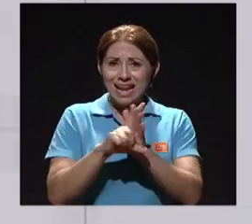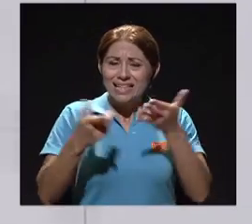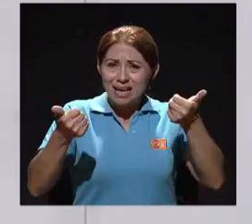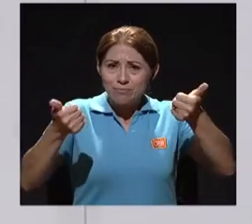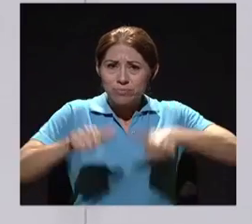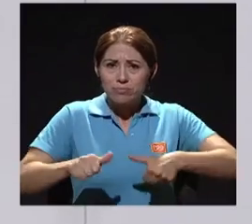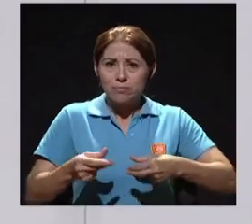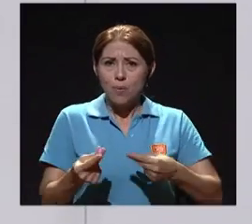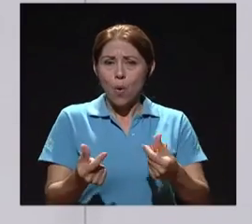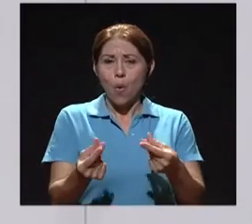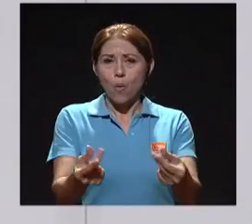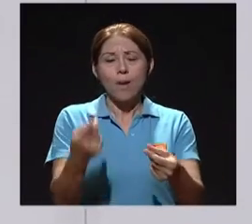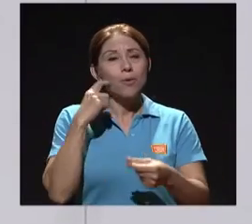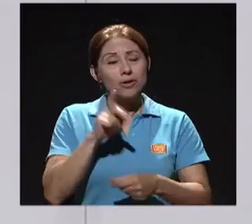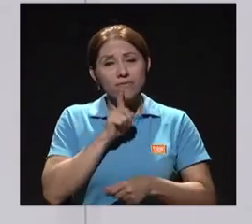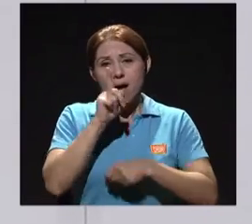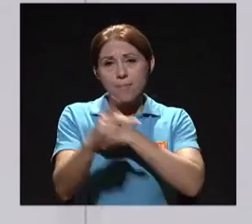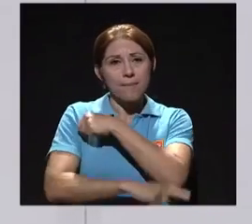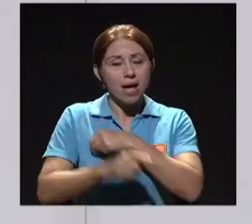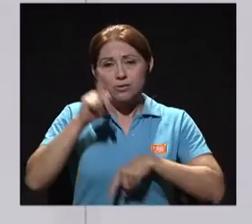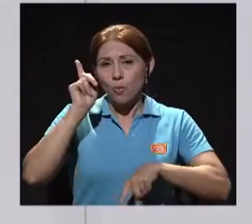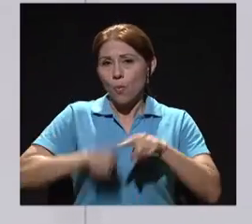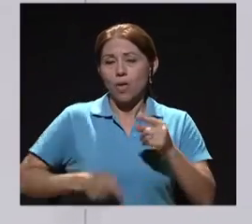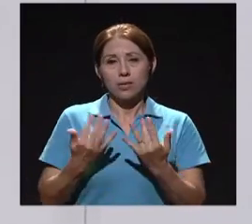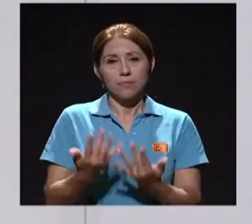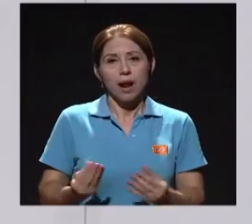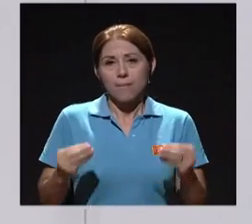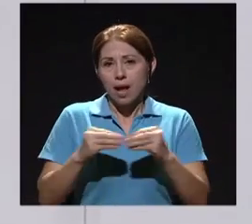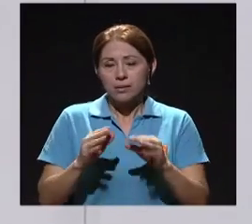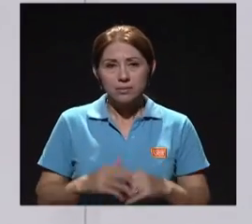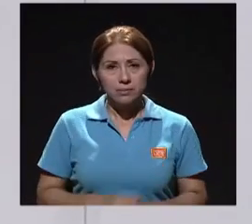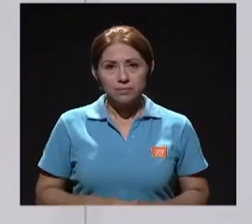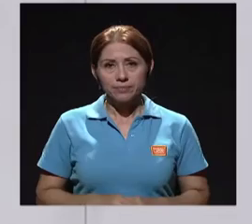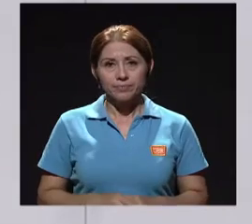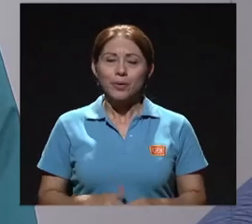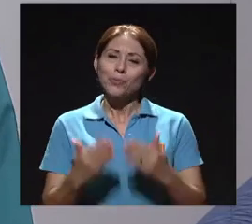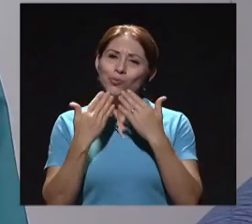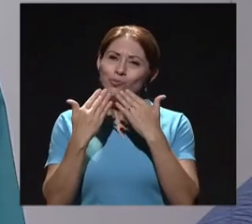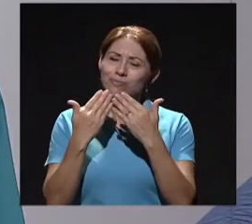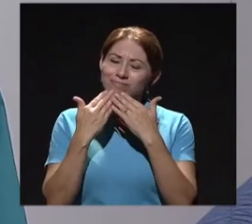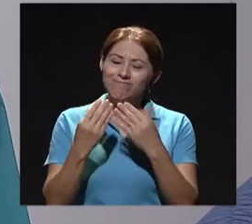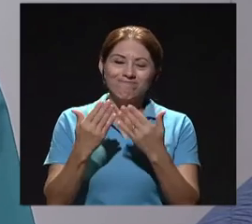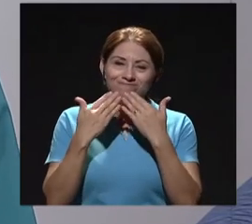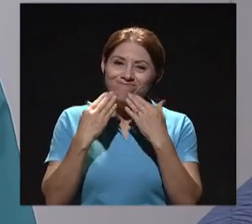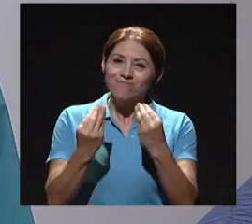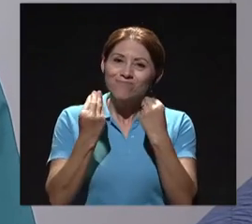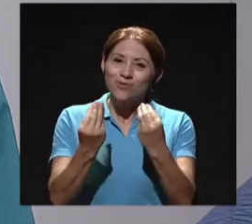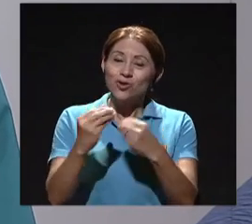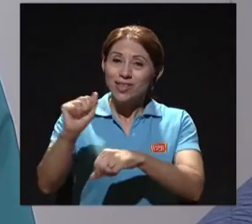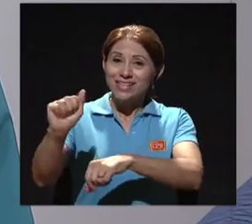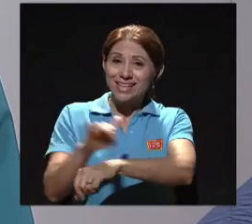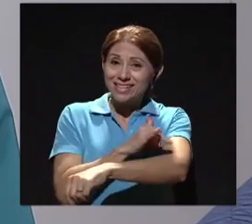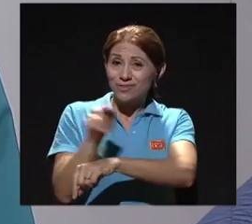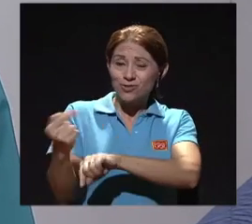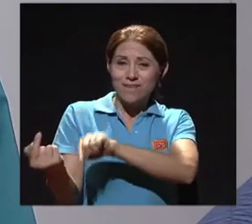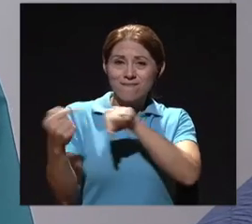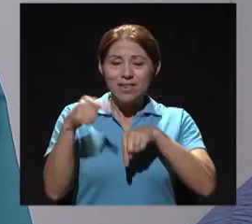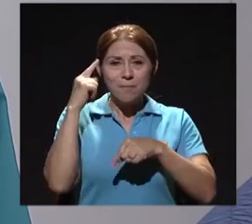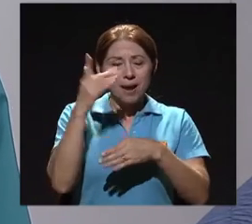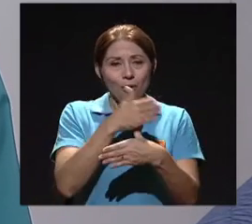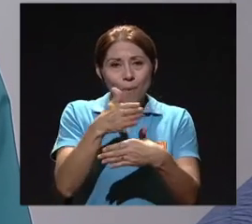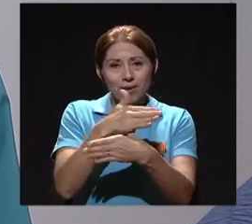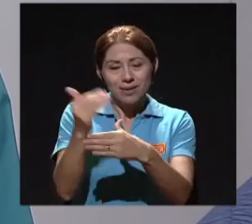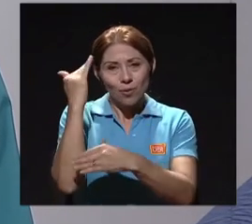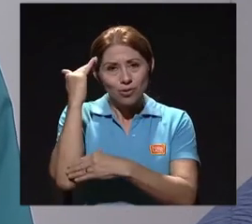lo más pronto posible porque definitivamente el país no puede esperar más muchísimas gracias con franklin agradecemos mucho venir desde acería